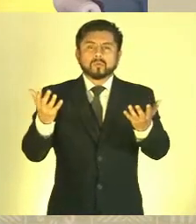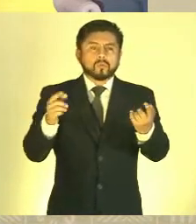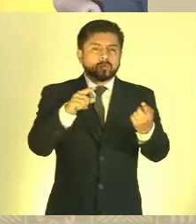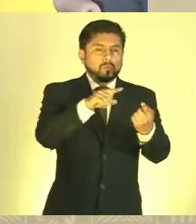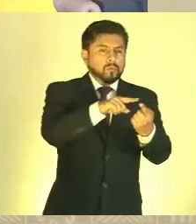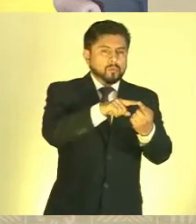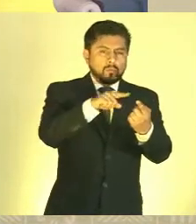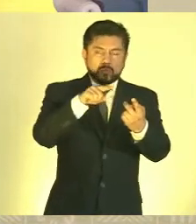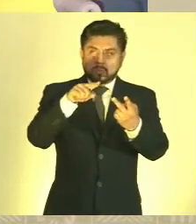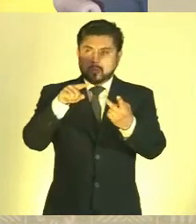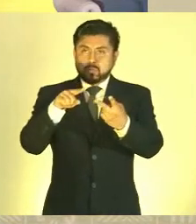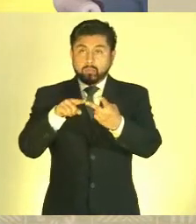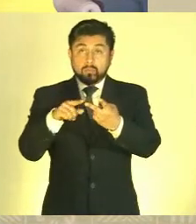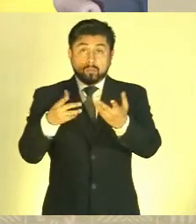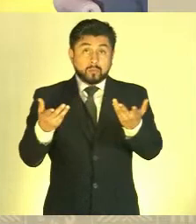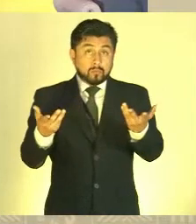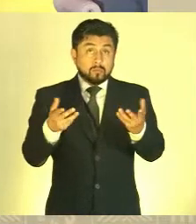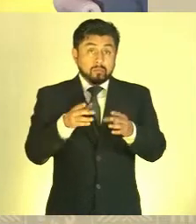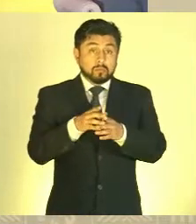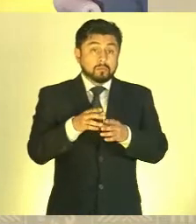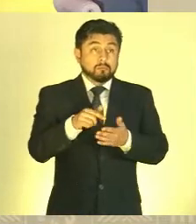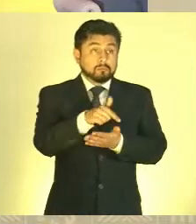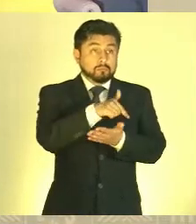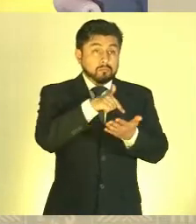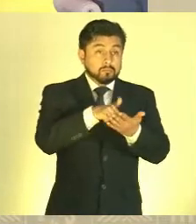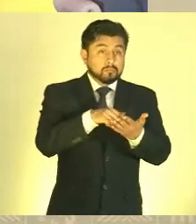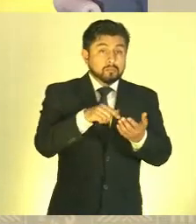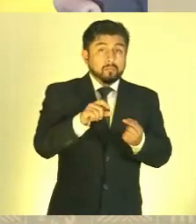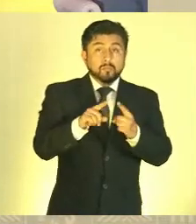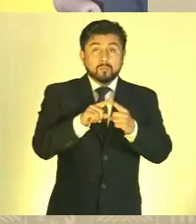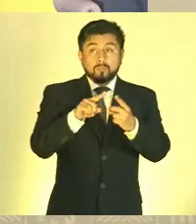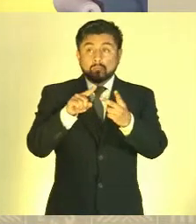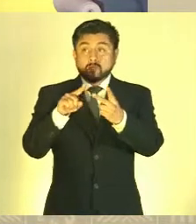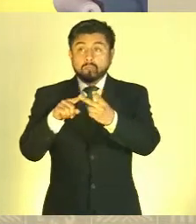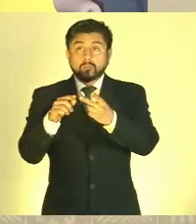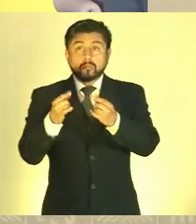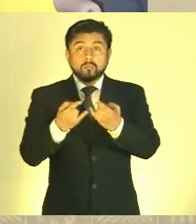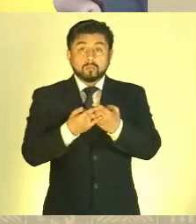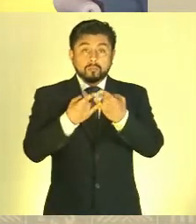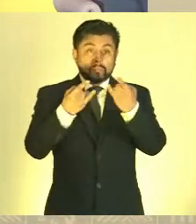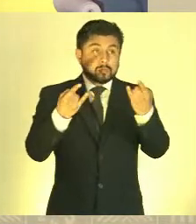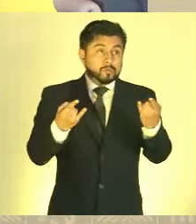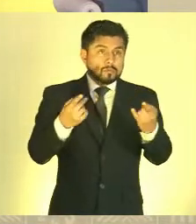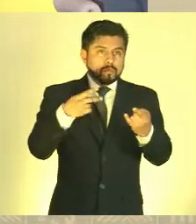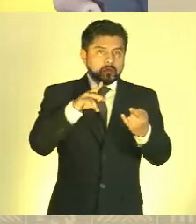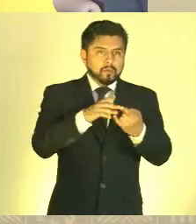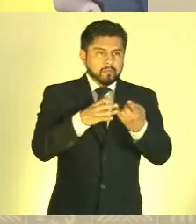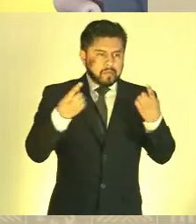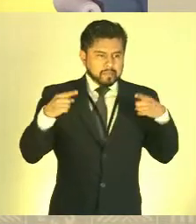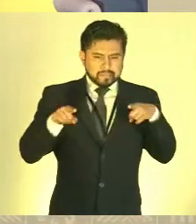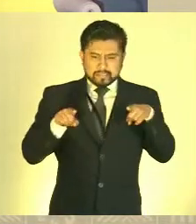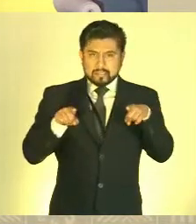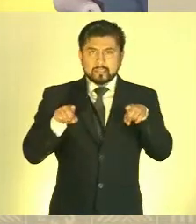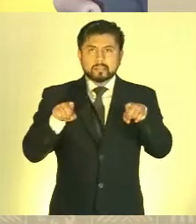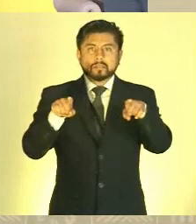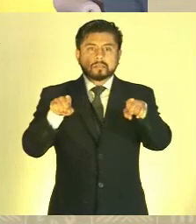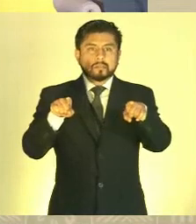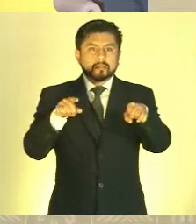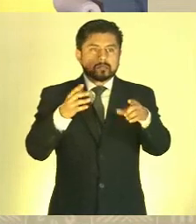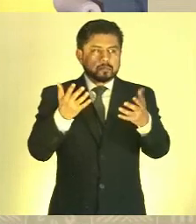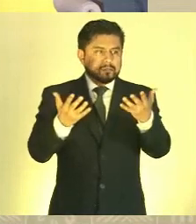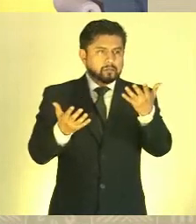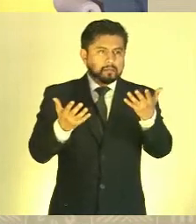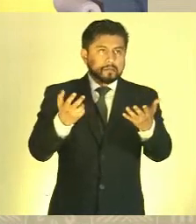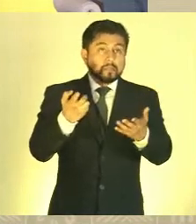que están en las que se están presentando cuestiones simultáneamente. Es decir, eso es